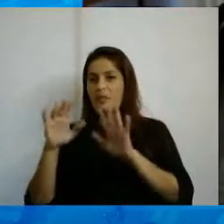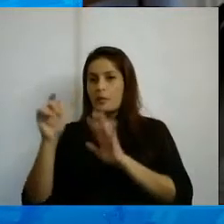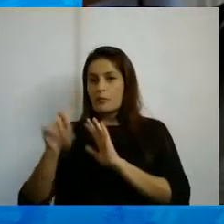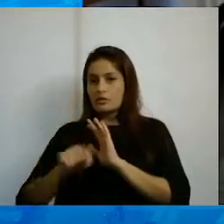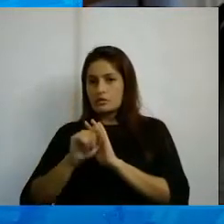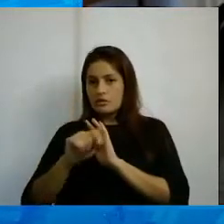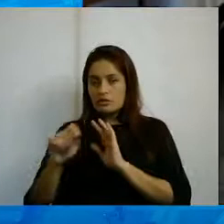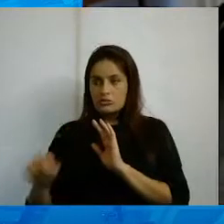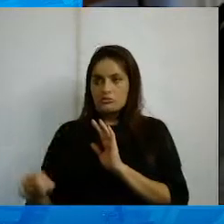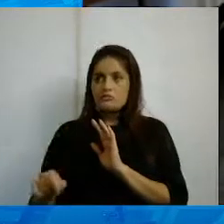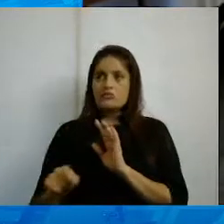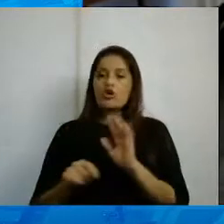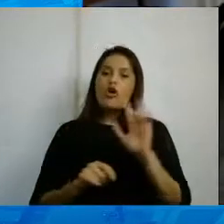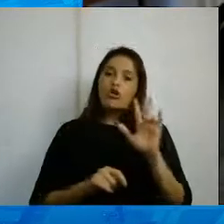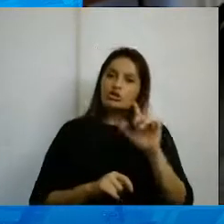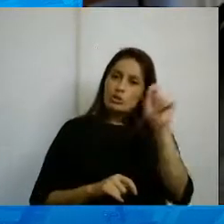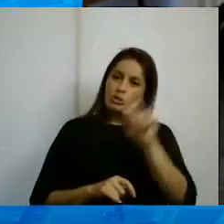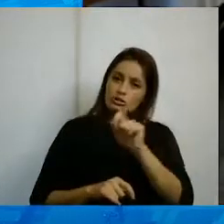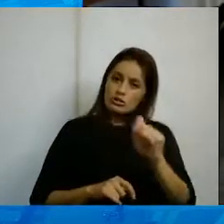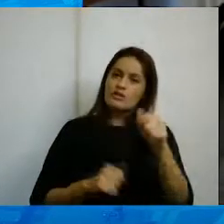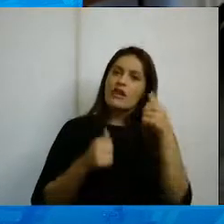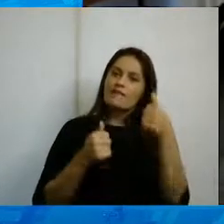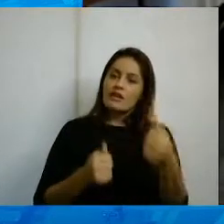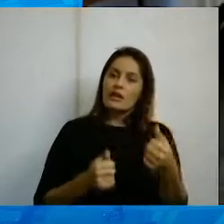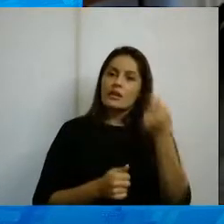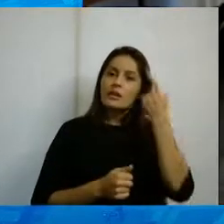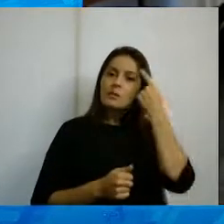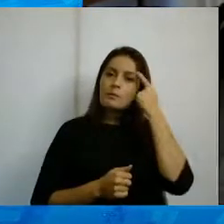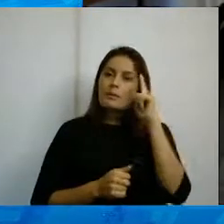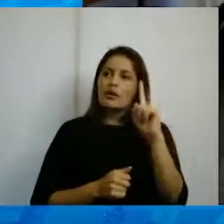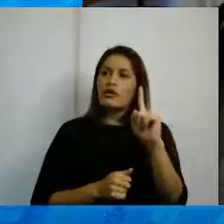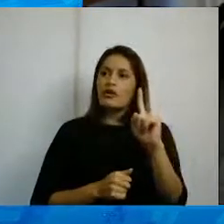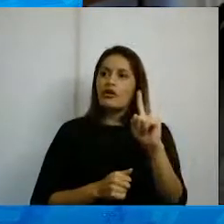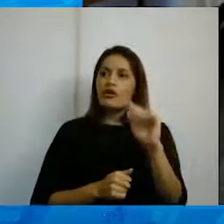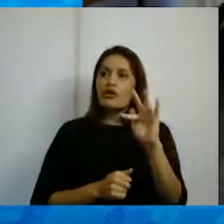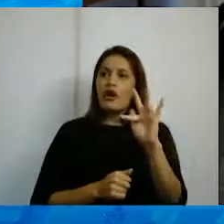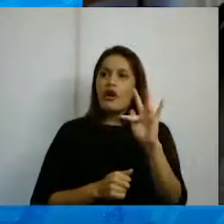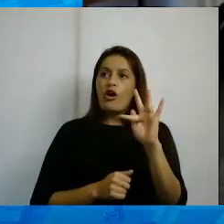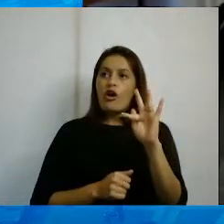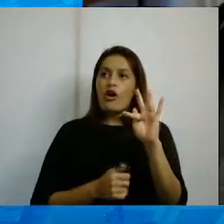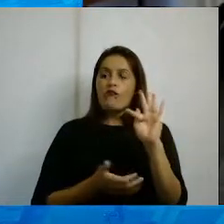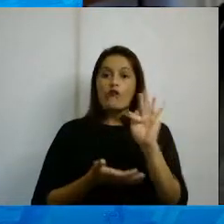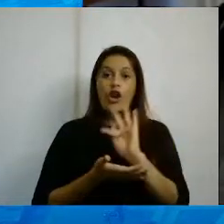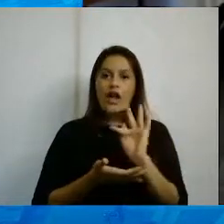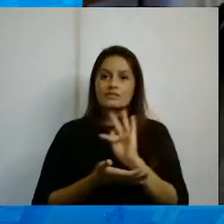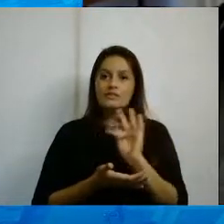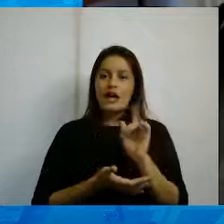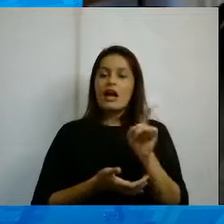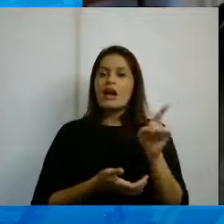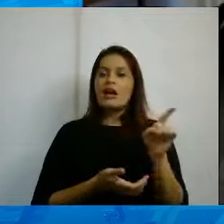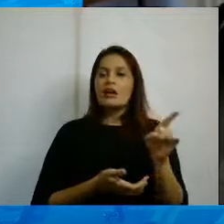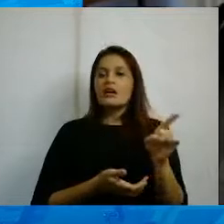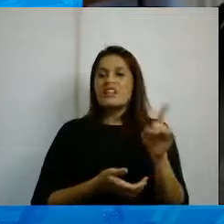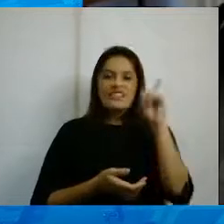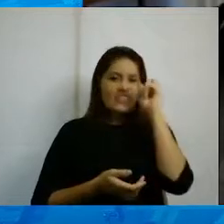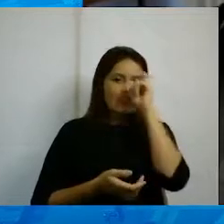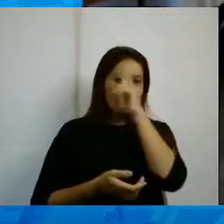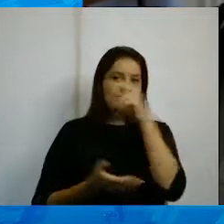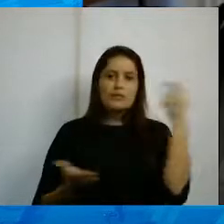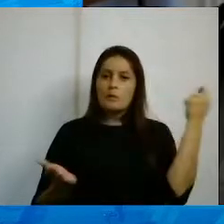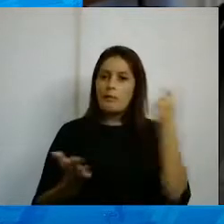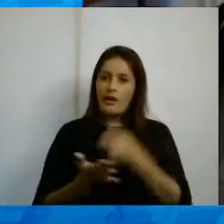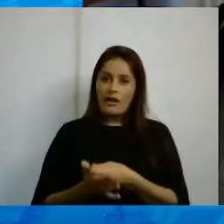recuperar, pero tengamos claro que FONASA es difícil que pague. Yo creo que un gran porcentaje va a ser lo que son las ISAPRES, que se